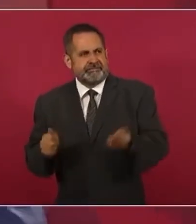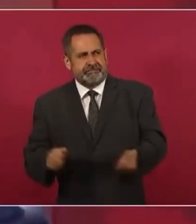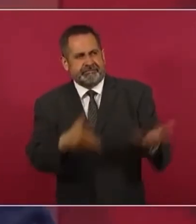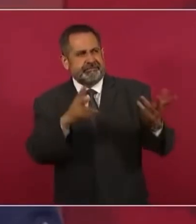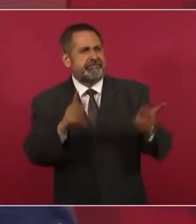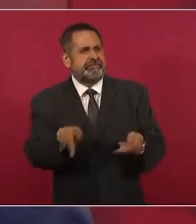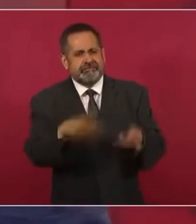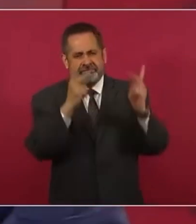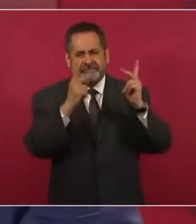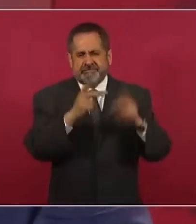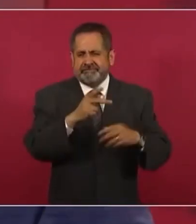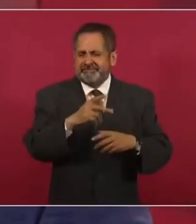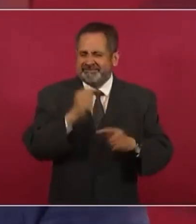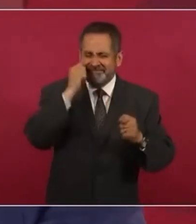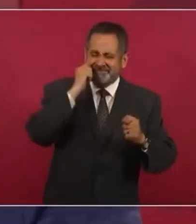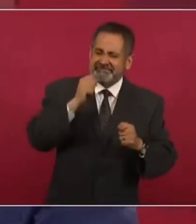y